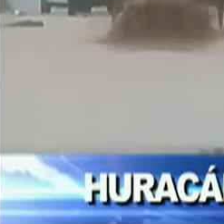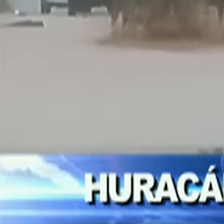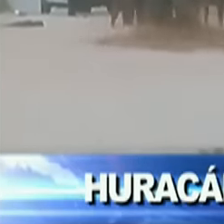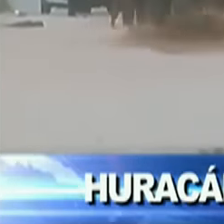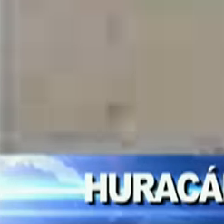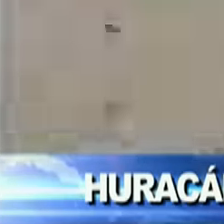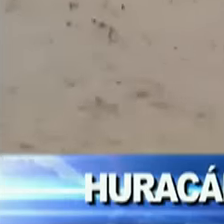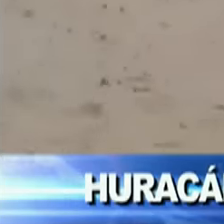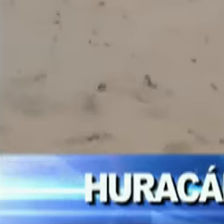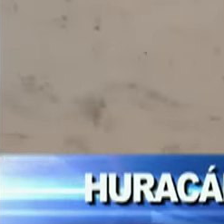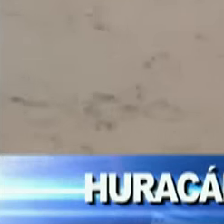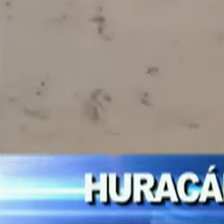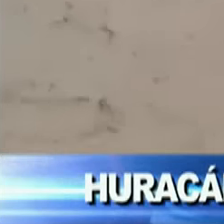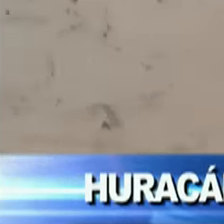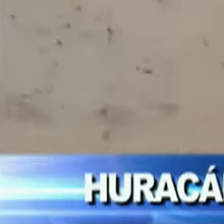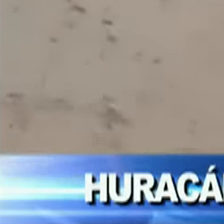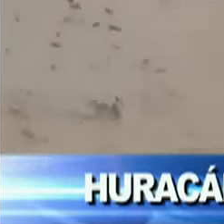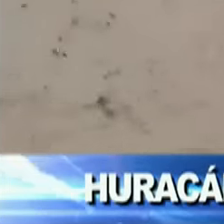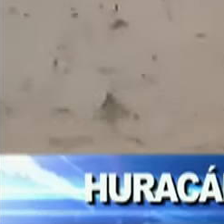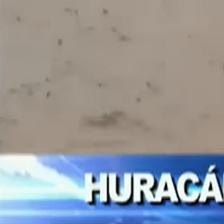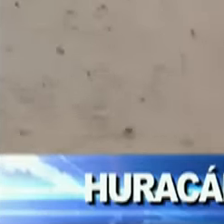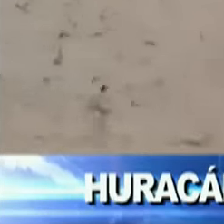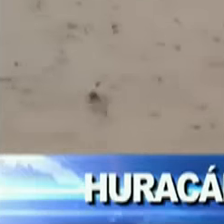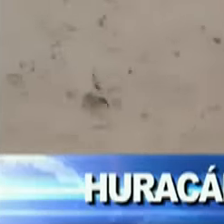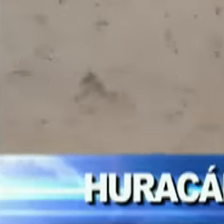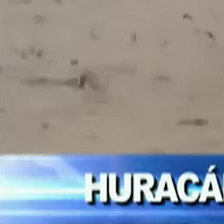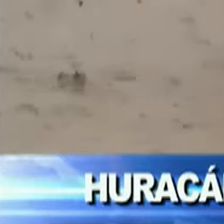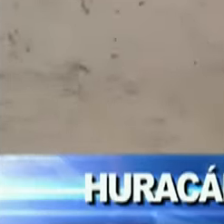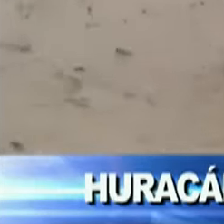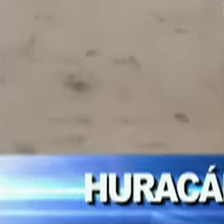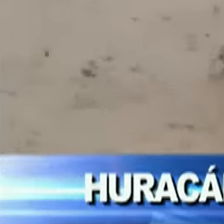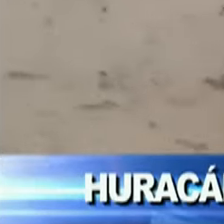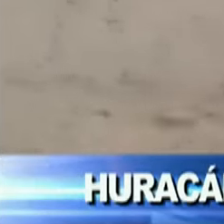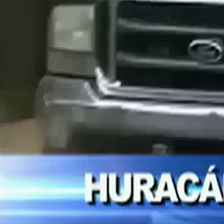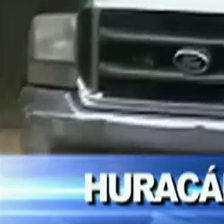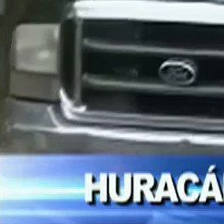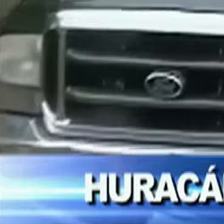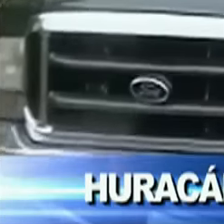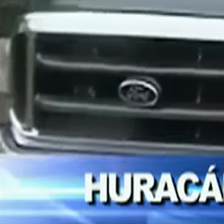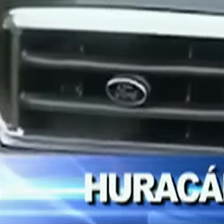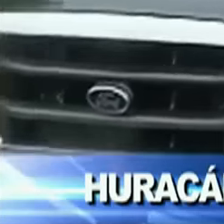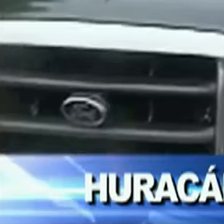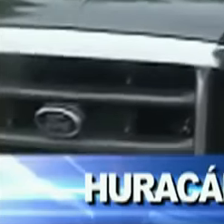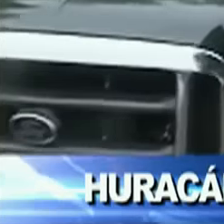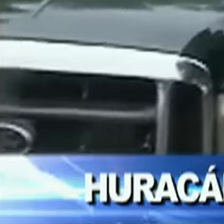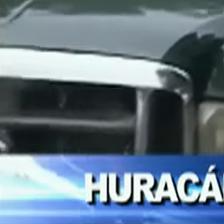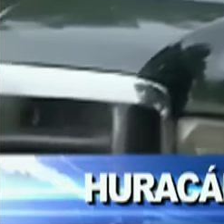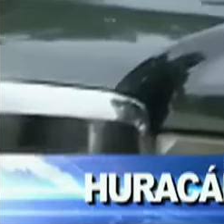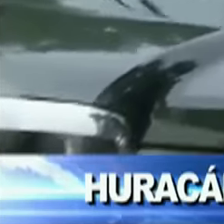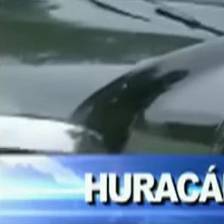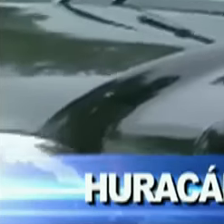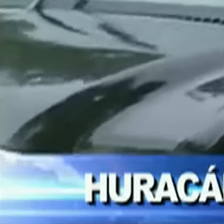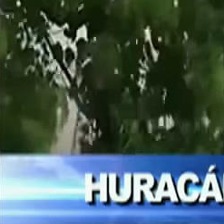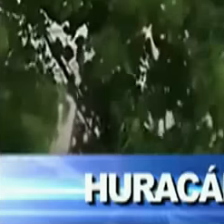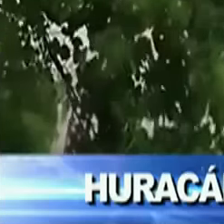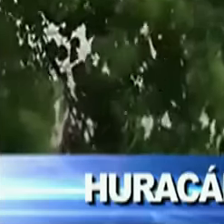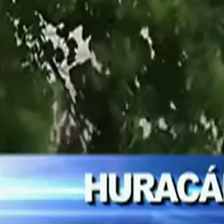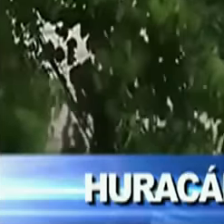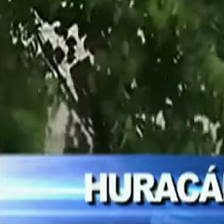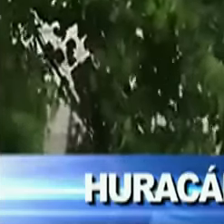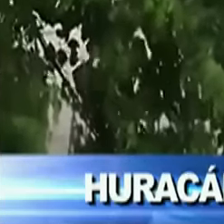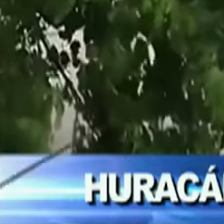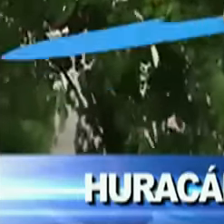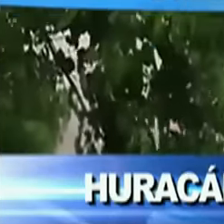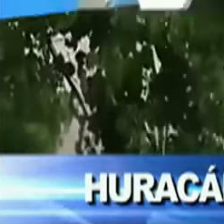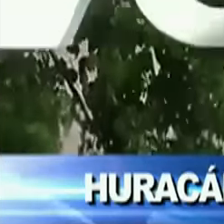demoledor. Así empieza la noticia, emisión